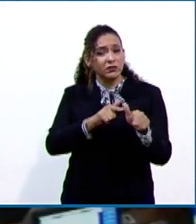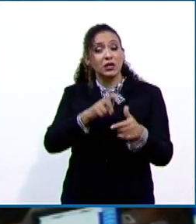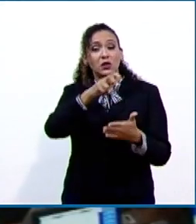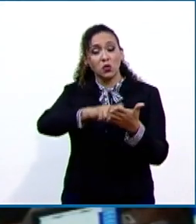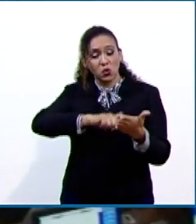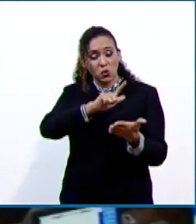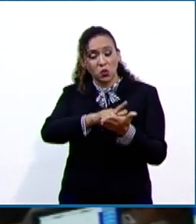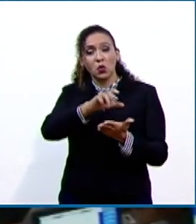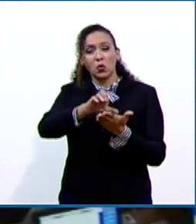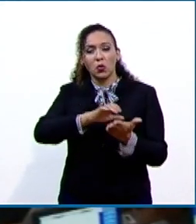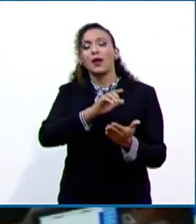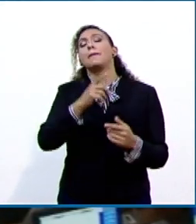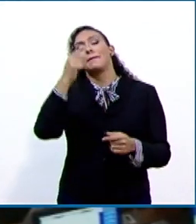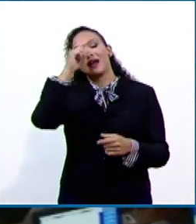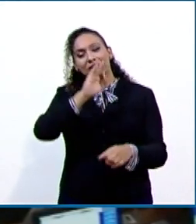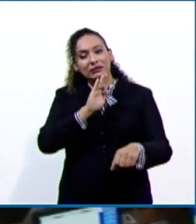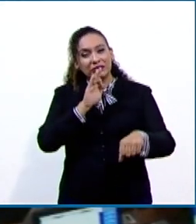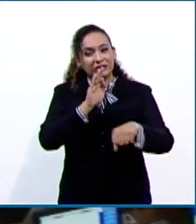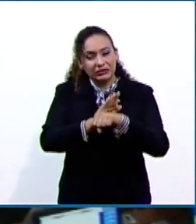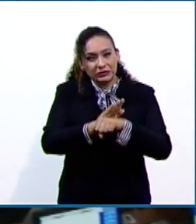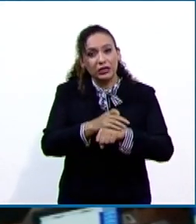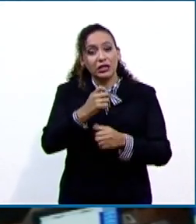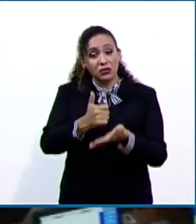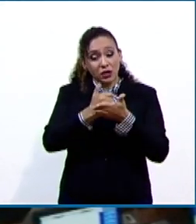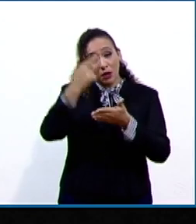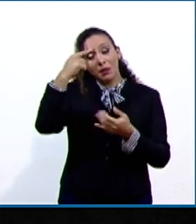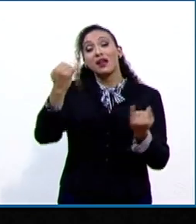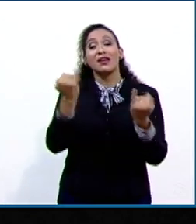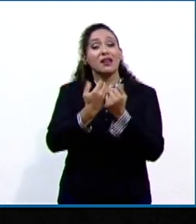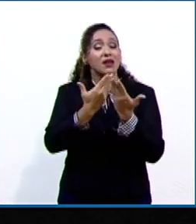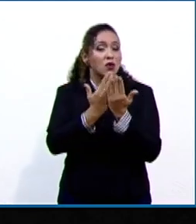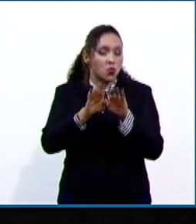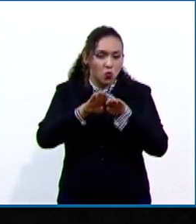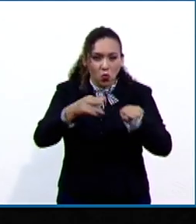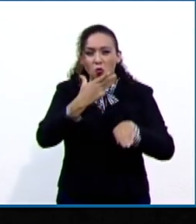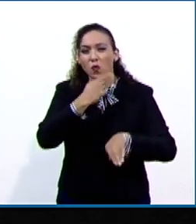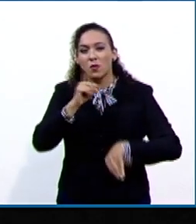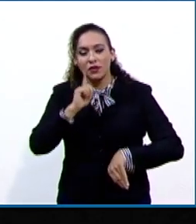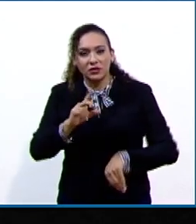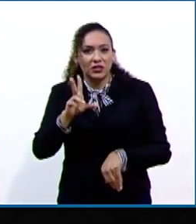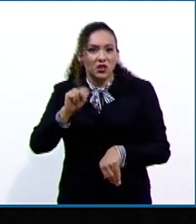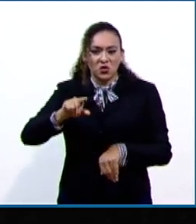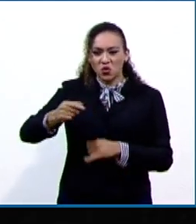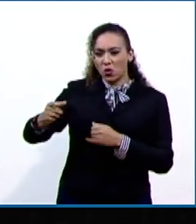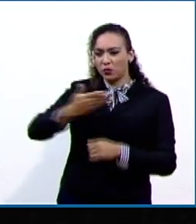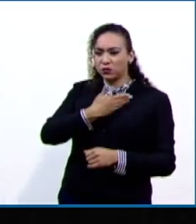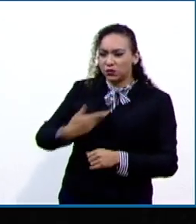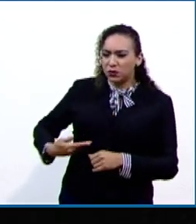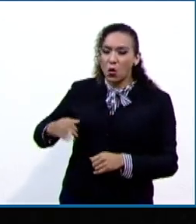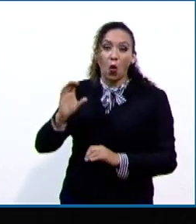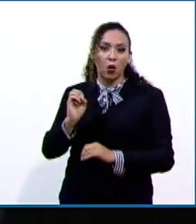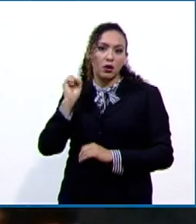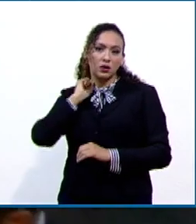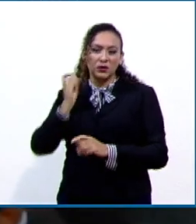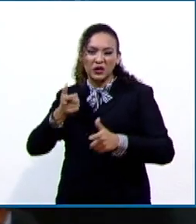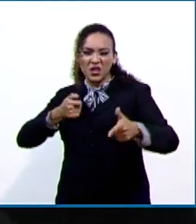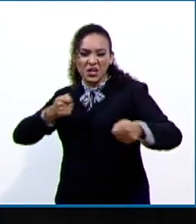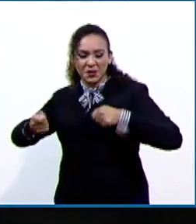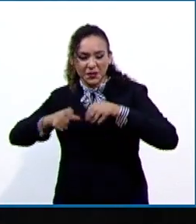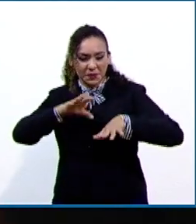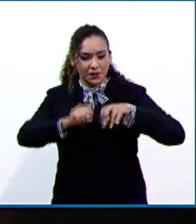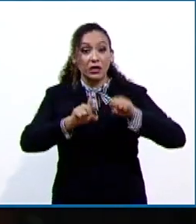Carta Magna como garantía democrática para impedir el uso abusivo del poder reformador, para evitar que este poder afecte